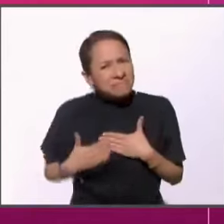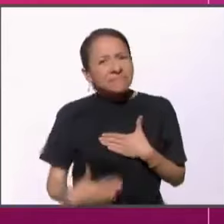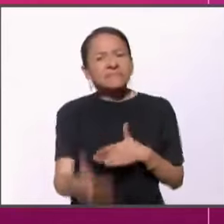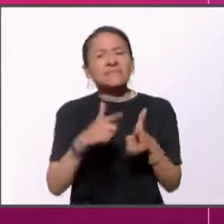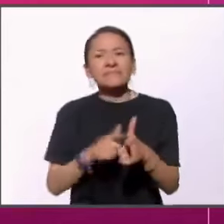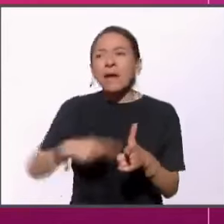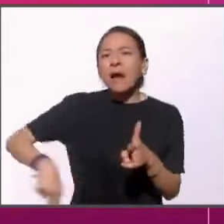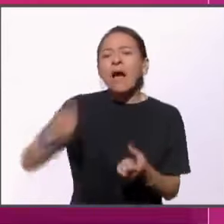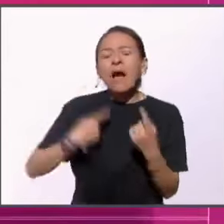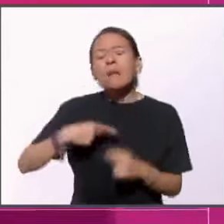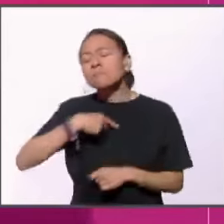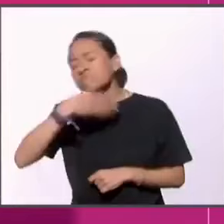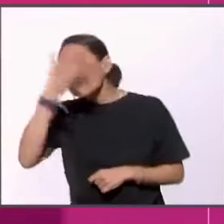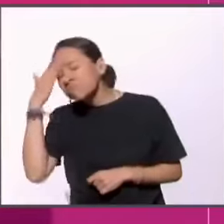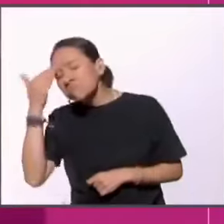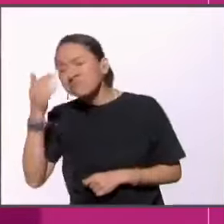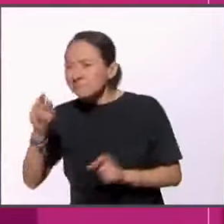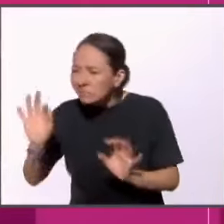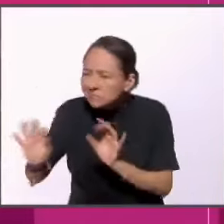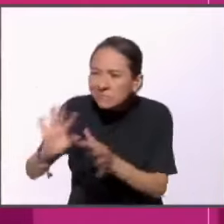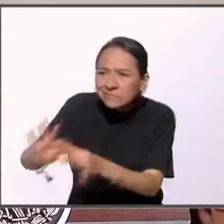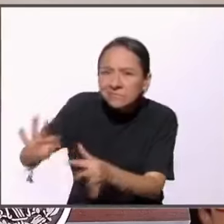El libro Gracias consta de